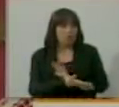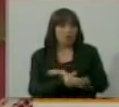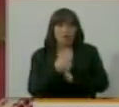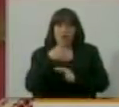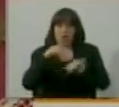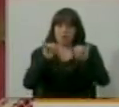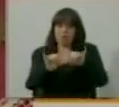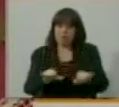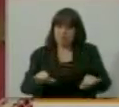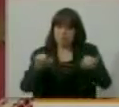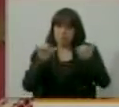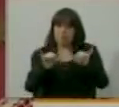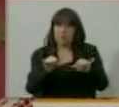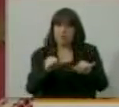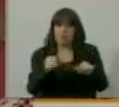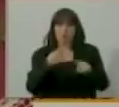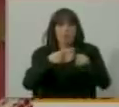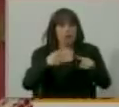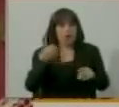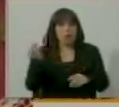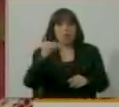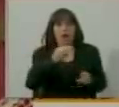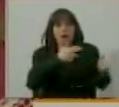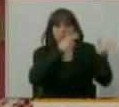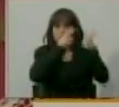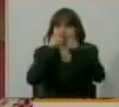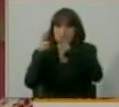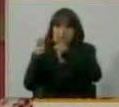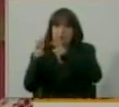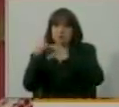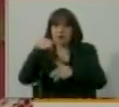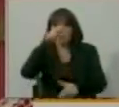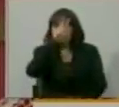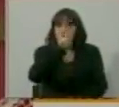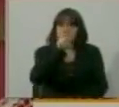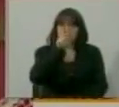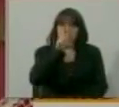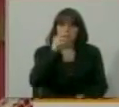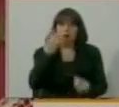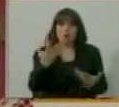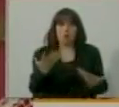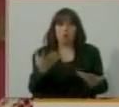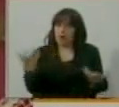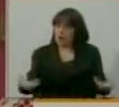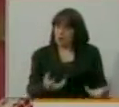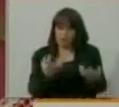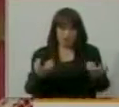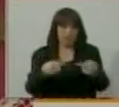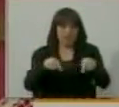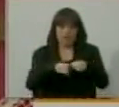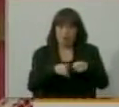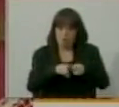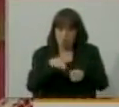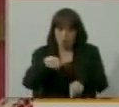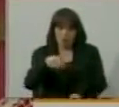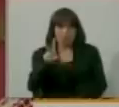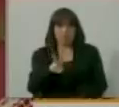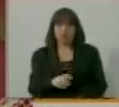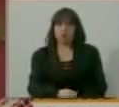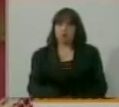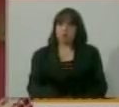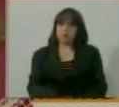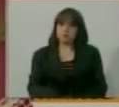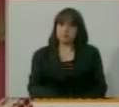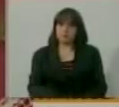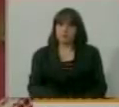aquí en Venezuela? Más armados que en Venezuela, inclusive. Y asesinan gente y los queman igualito que en Venezuela. Ya no, esa